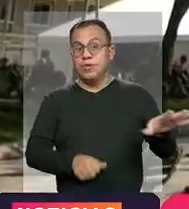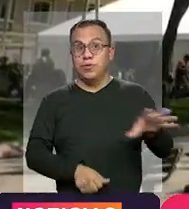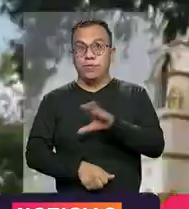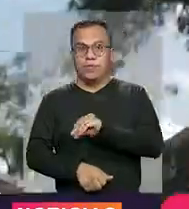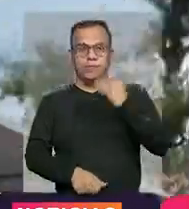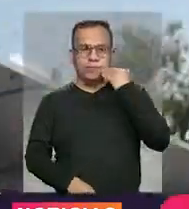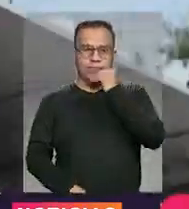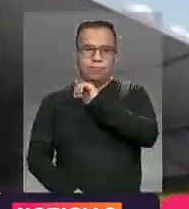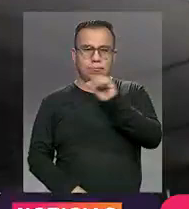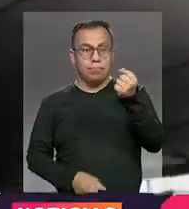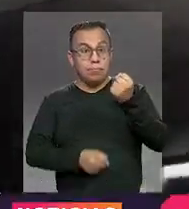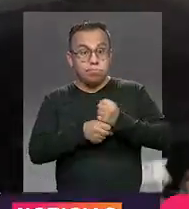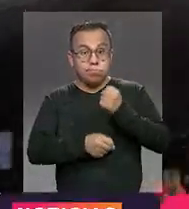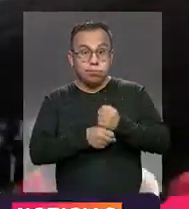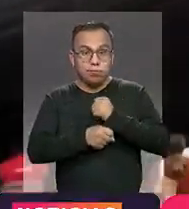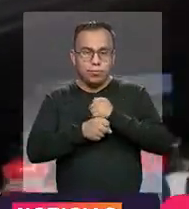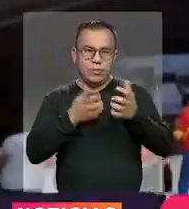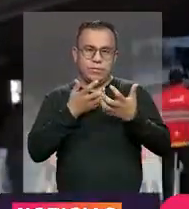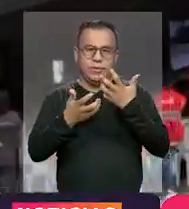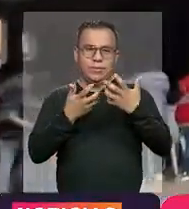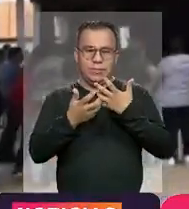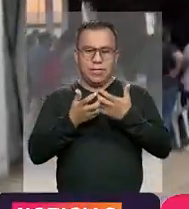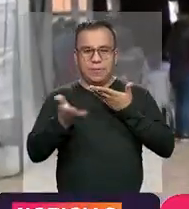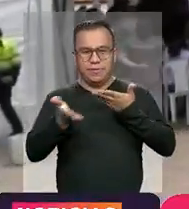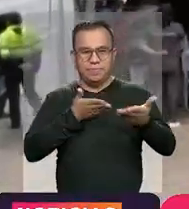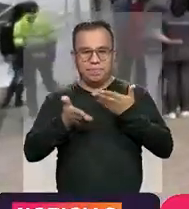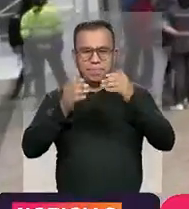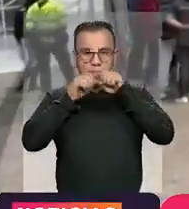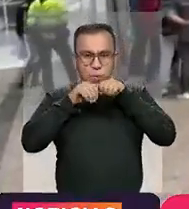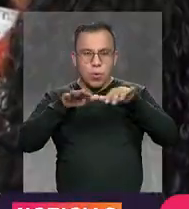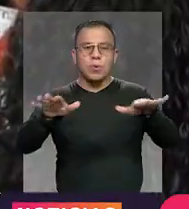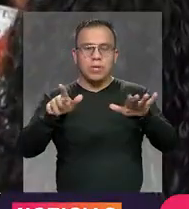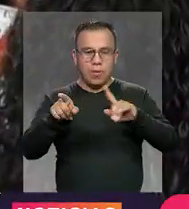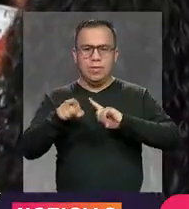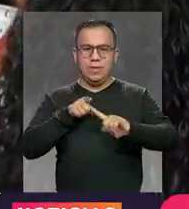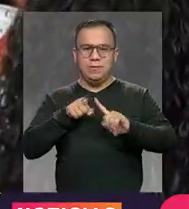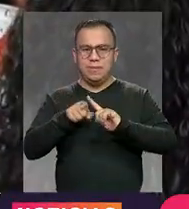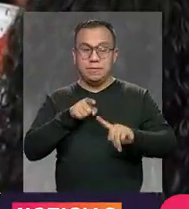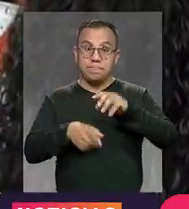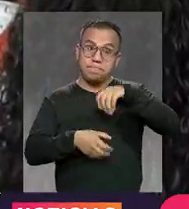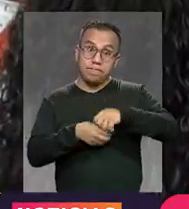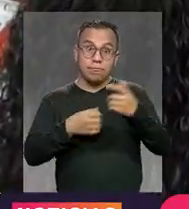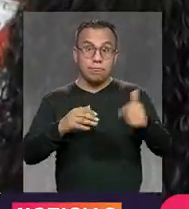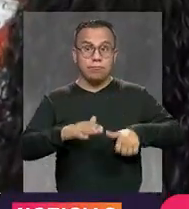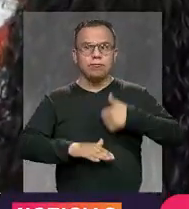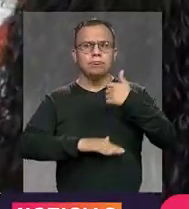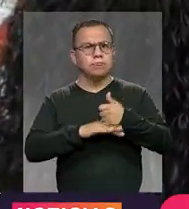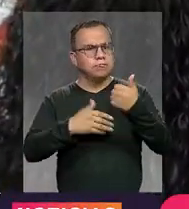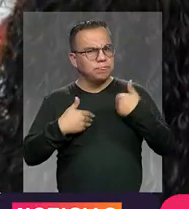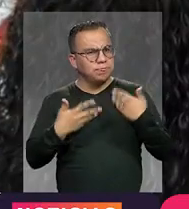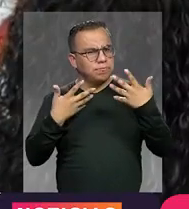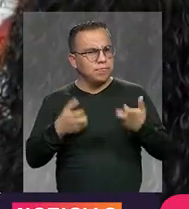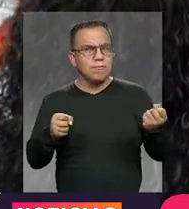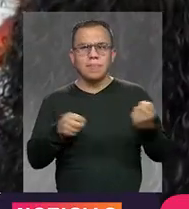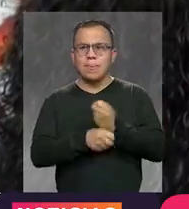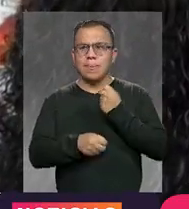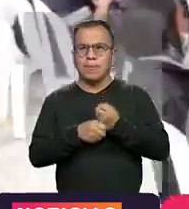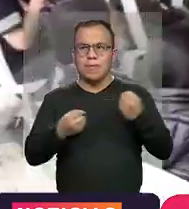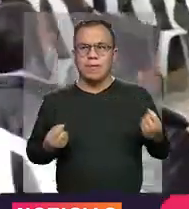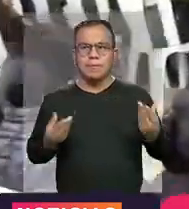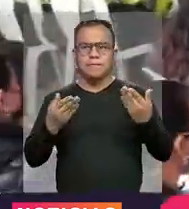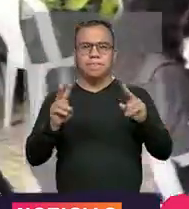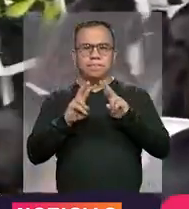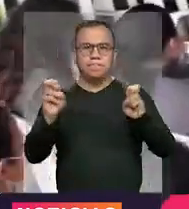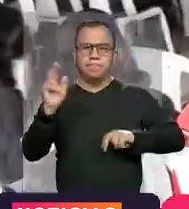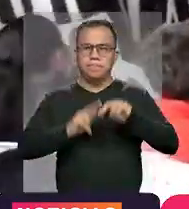las mujeres que trabajan en el sistema de transporte masivo en Transmilenio. Según la mandataria, quería exaltar su labor, esto en el marco